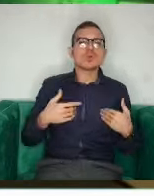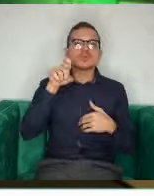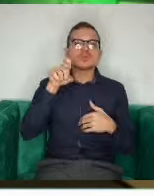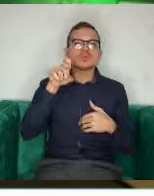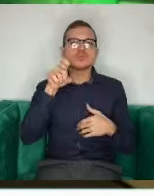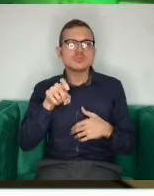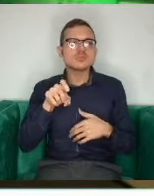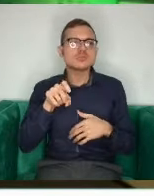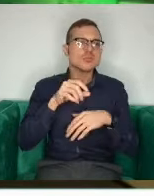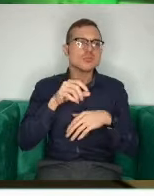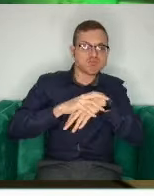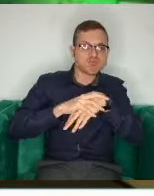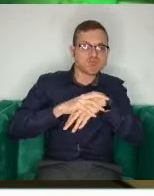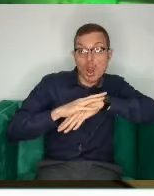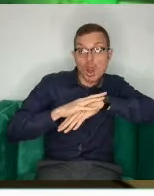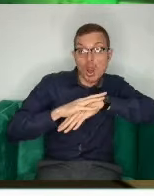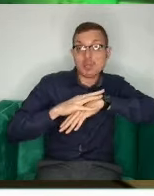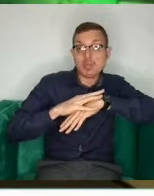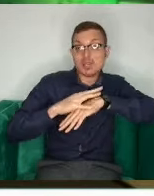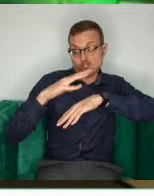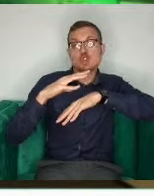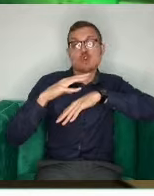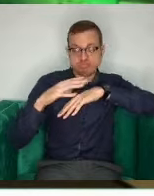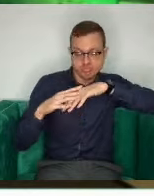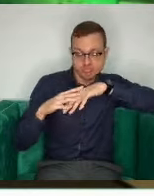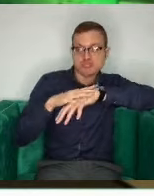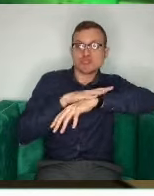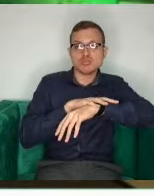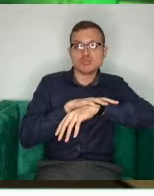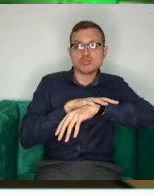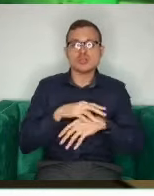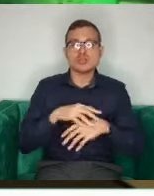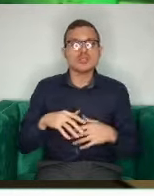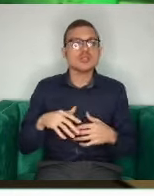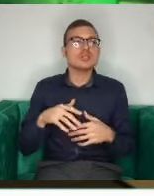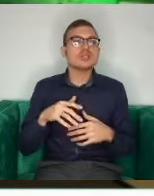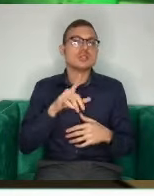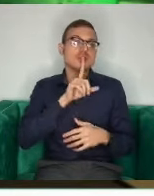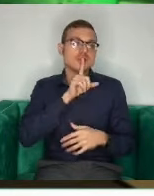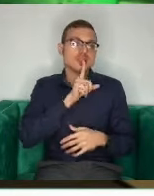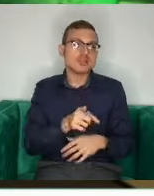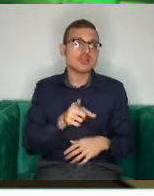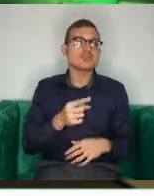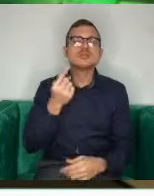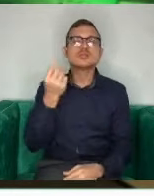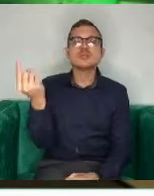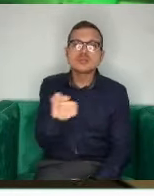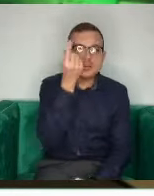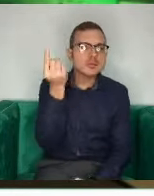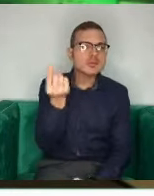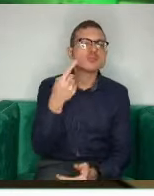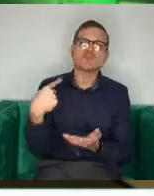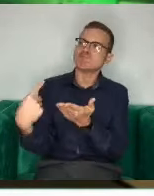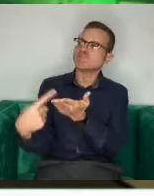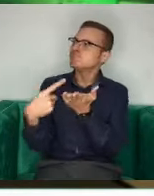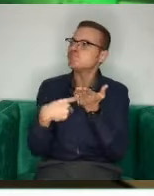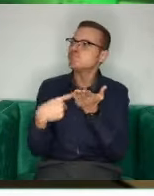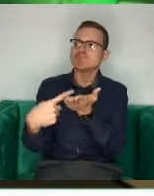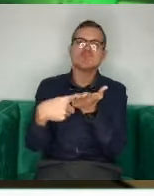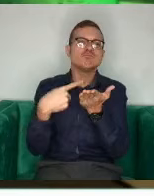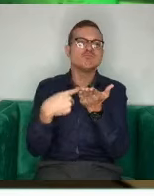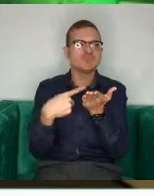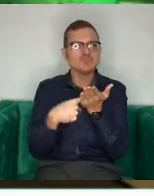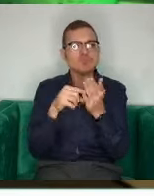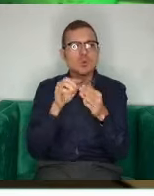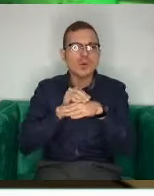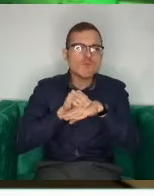cuerpo. La realidad es que siempre ha existido un debate si influye la dieta o no influye la